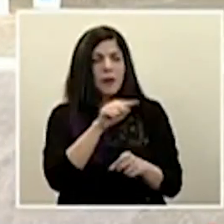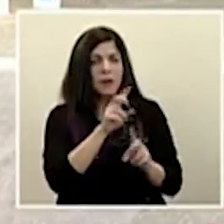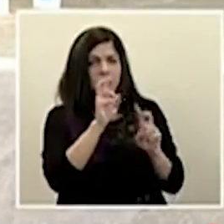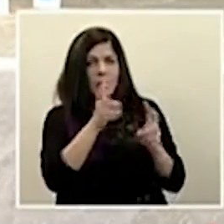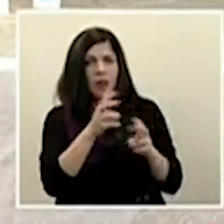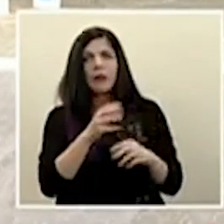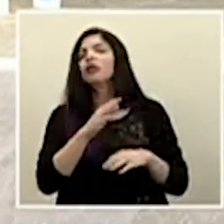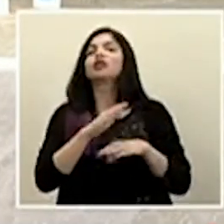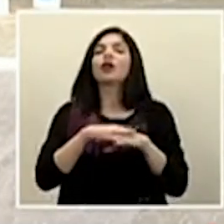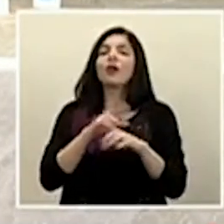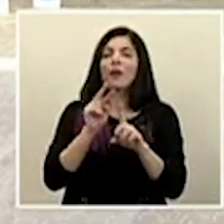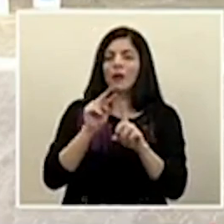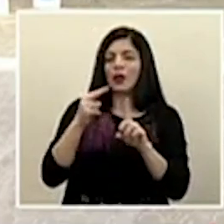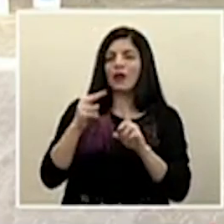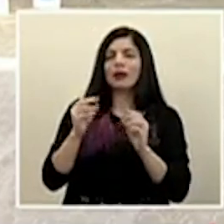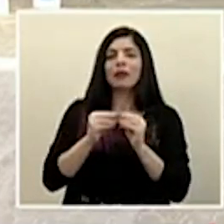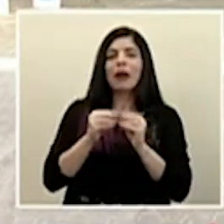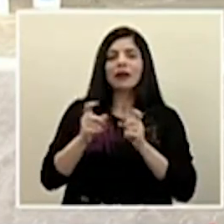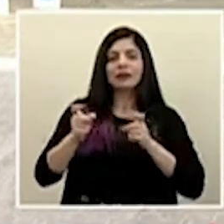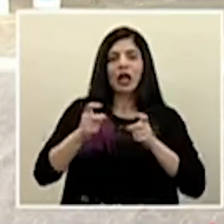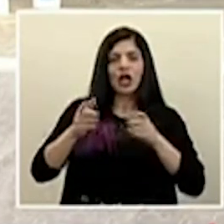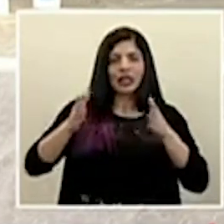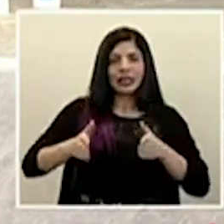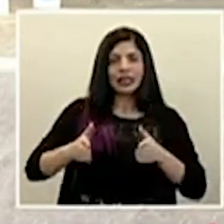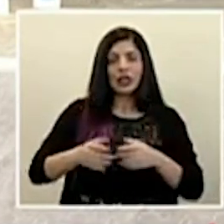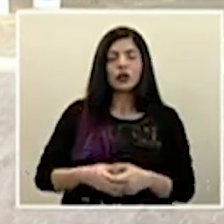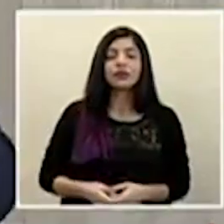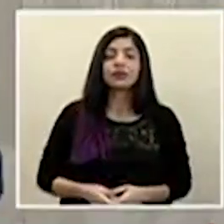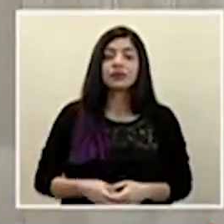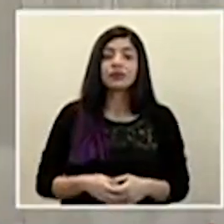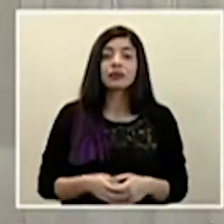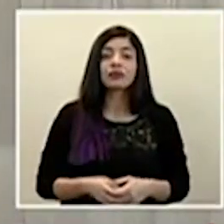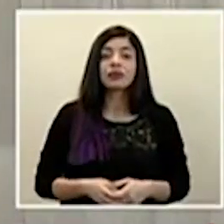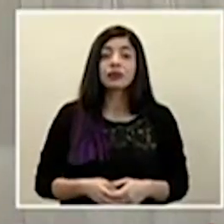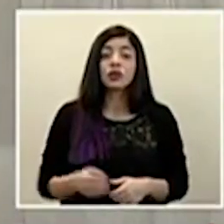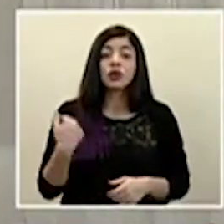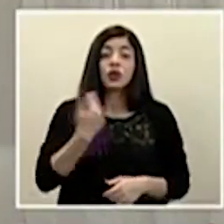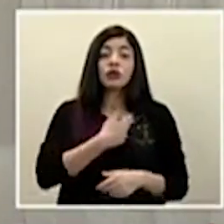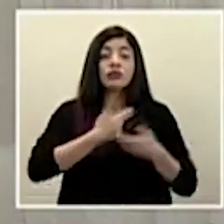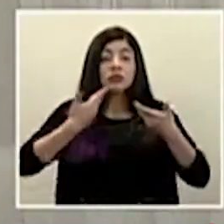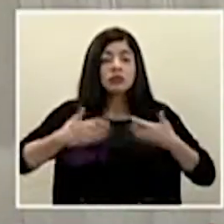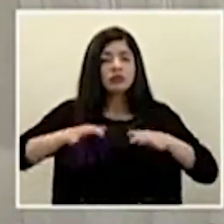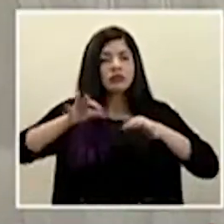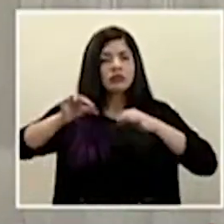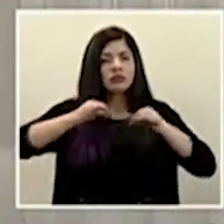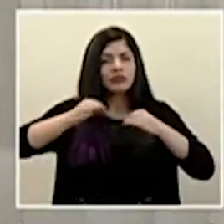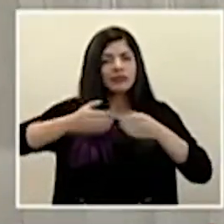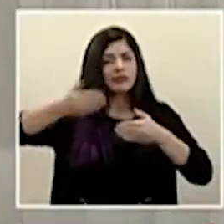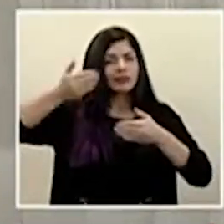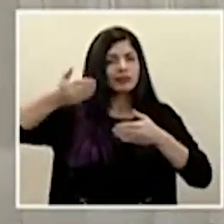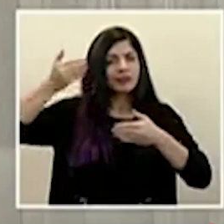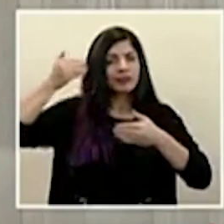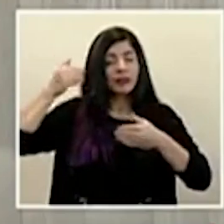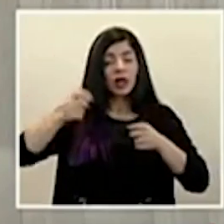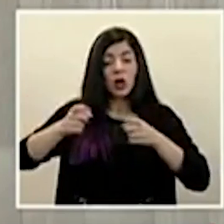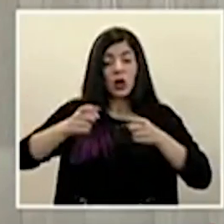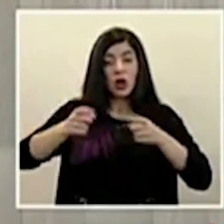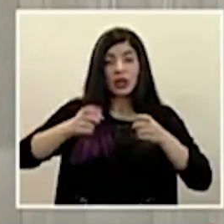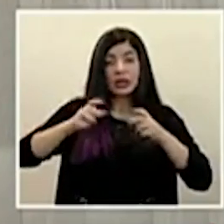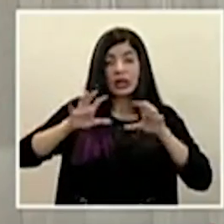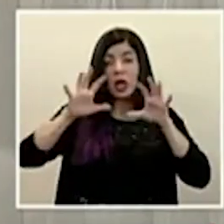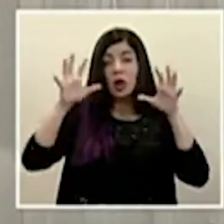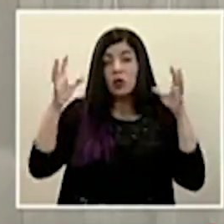tema ya del punto de vista logístico. Como hemos explicado en otras ocasiones, la logística del